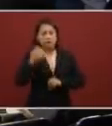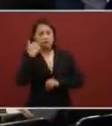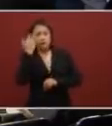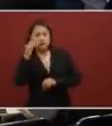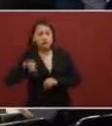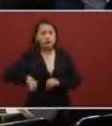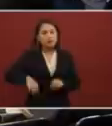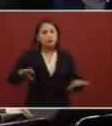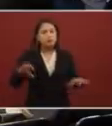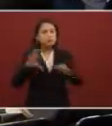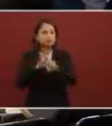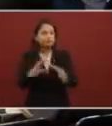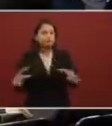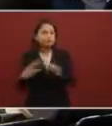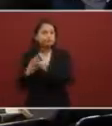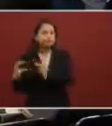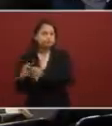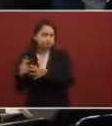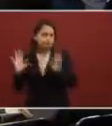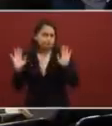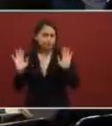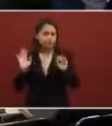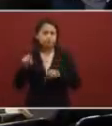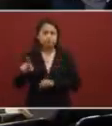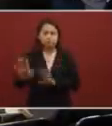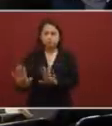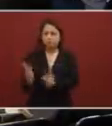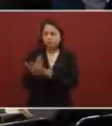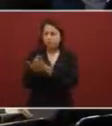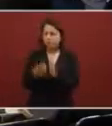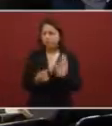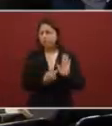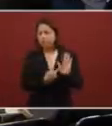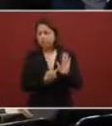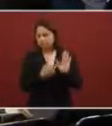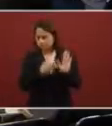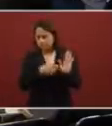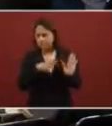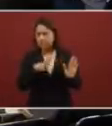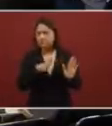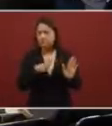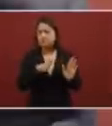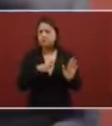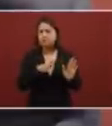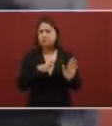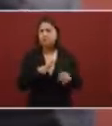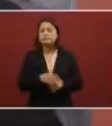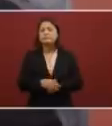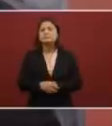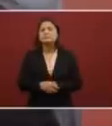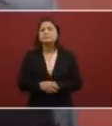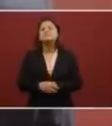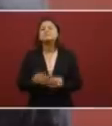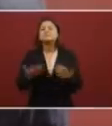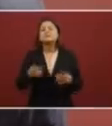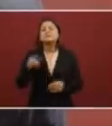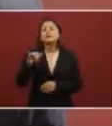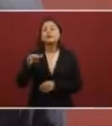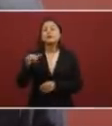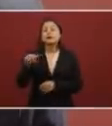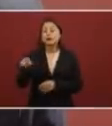la prensa son falsos. Aquí está, déjame contestarte. ¿Sí? ¿Qué es lo que no está tomando en cuenta